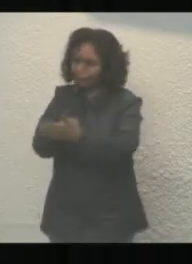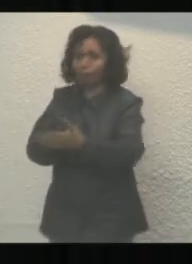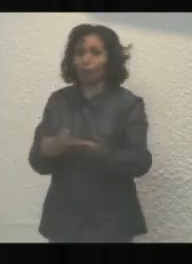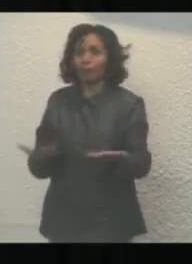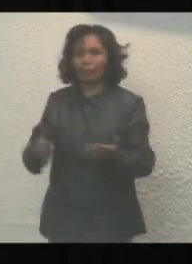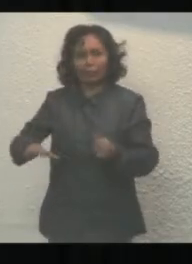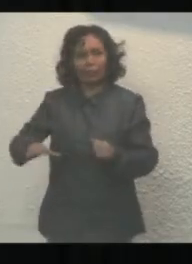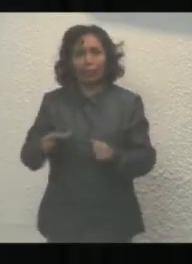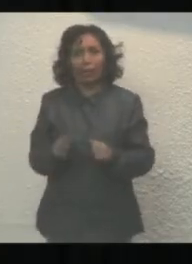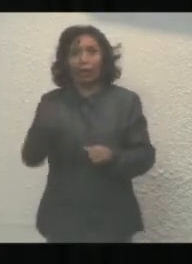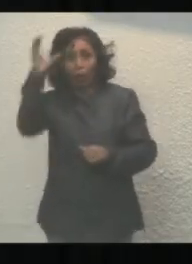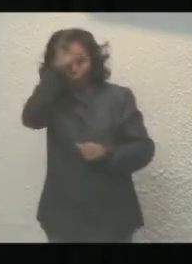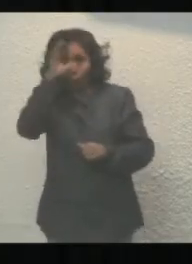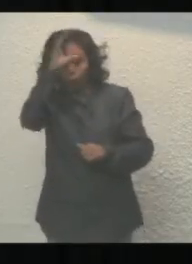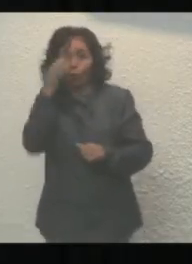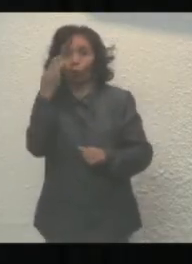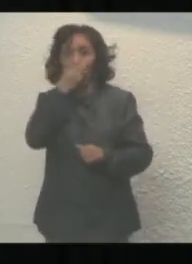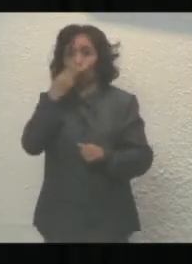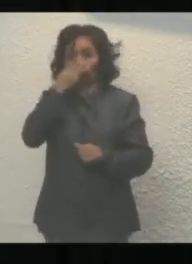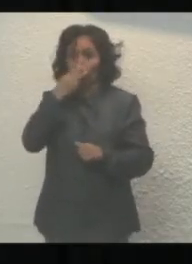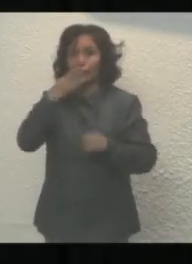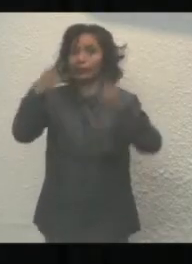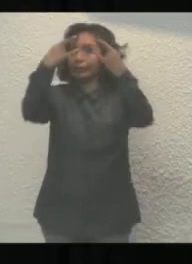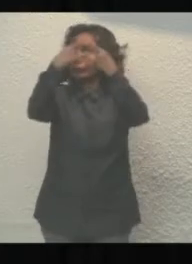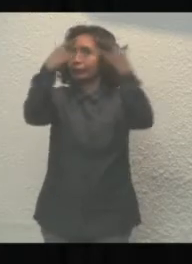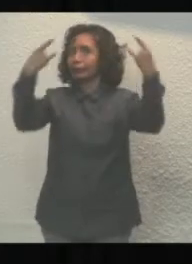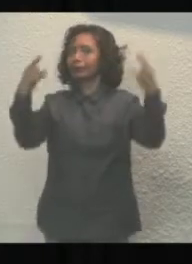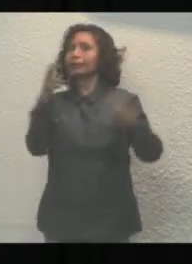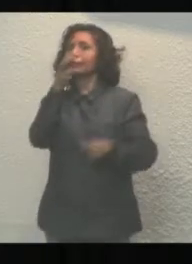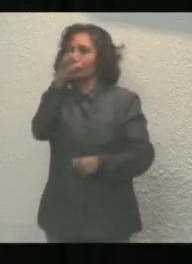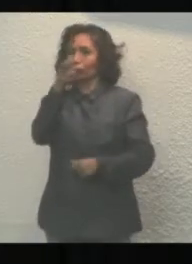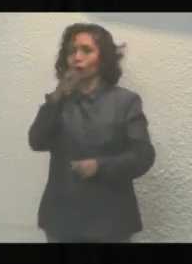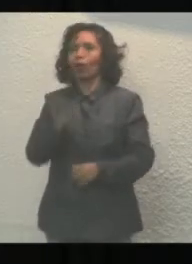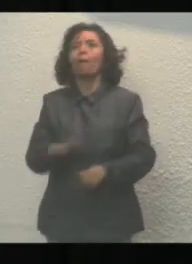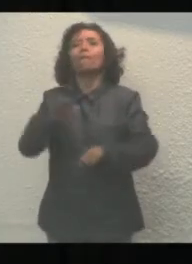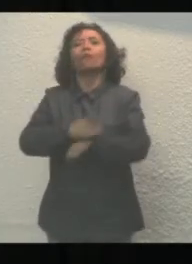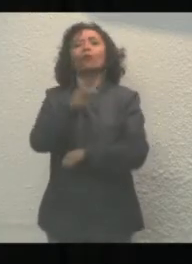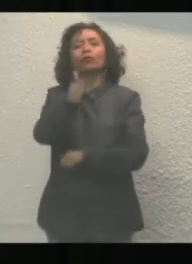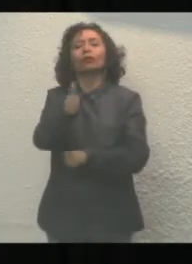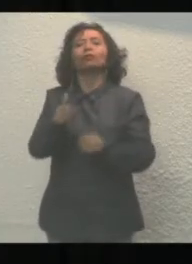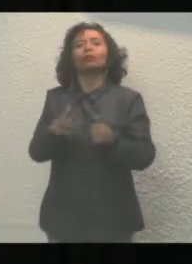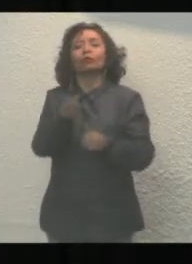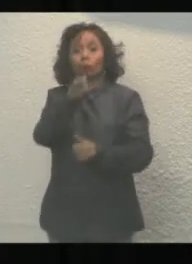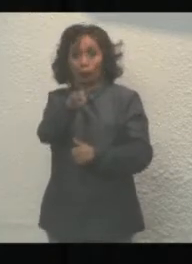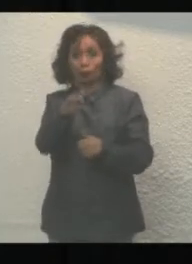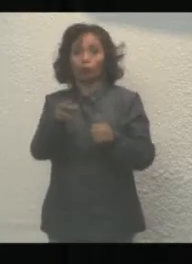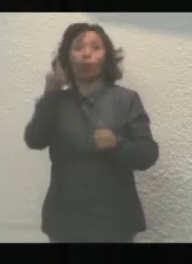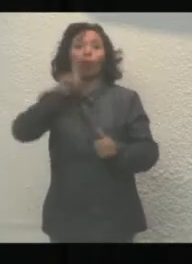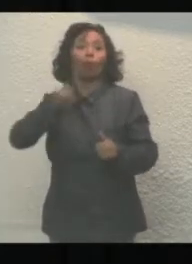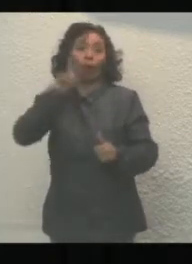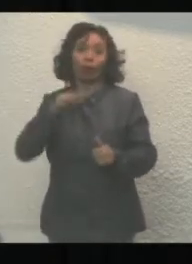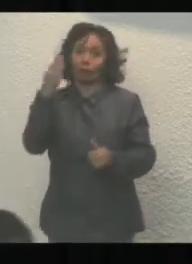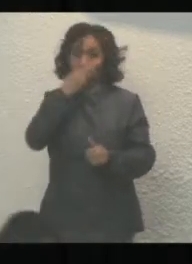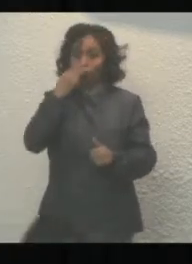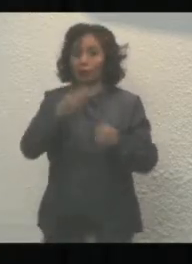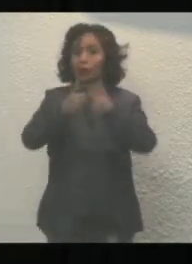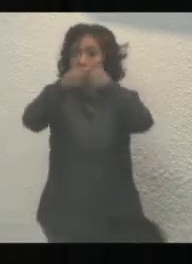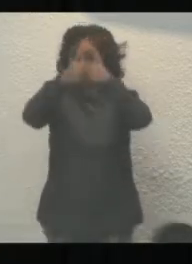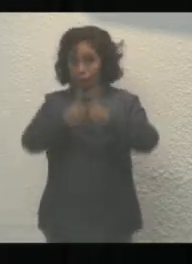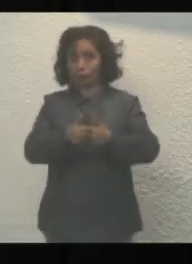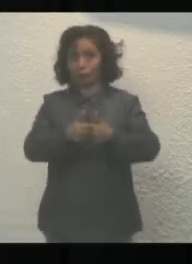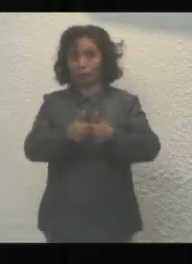en la cultura maya y en la historia. Por eso estamos aquí, las mujeres mayas, y está